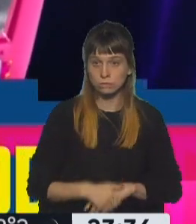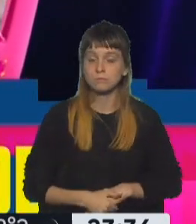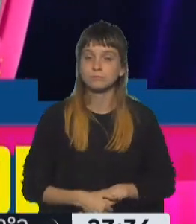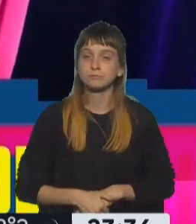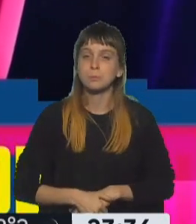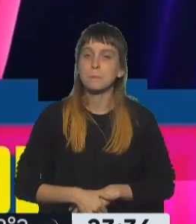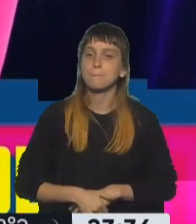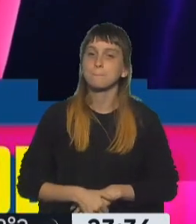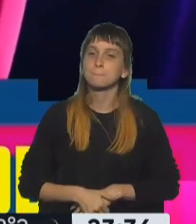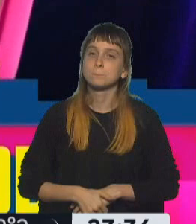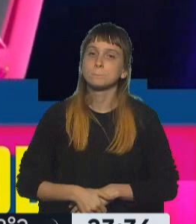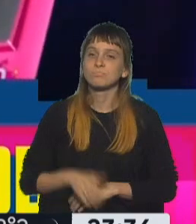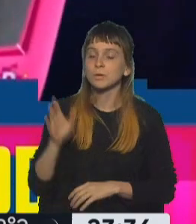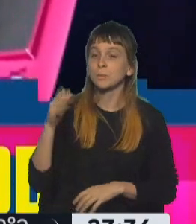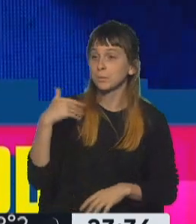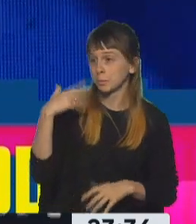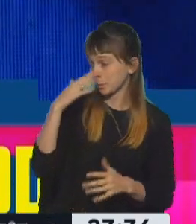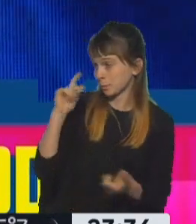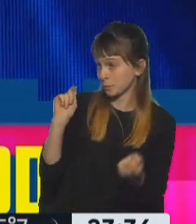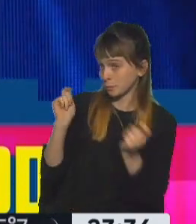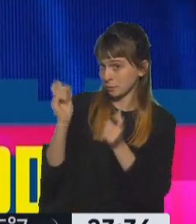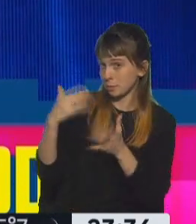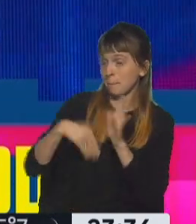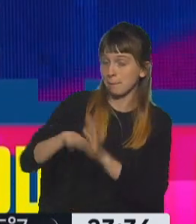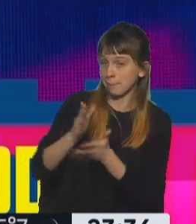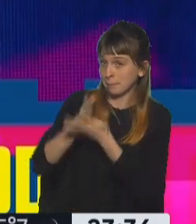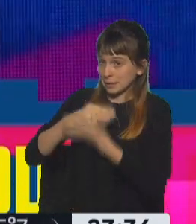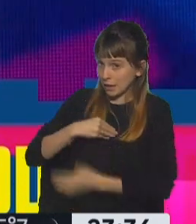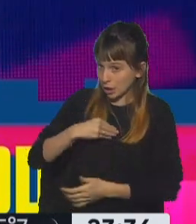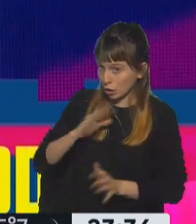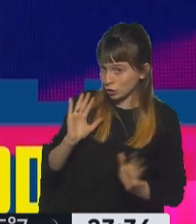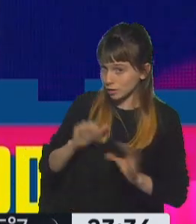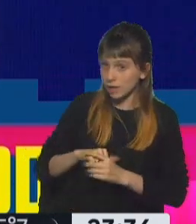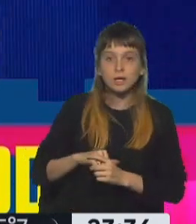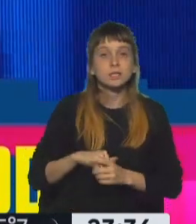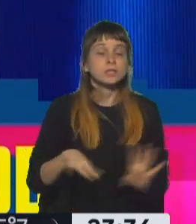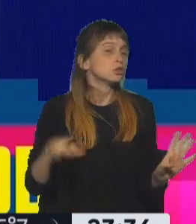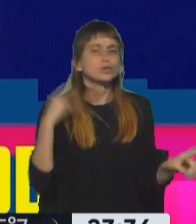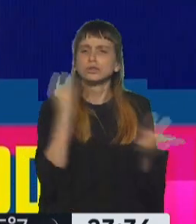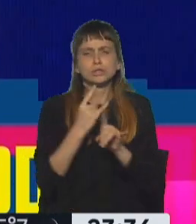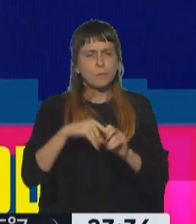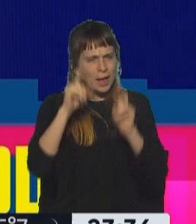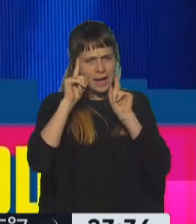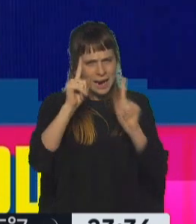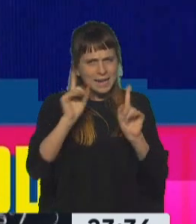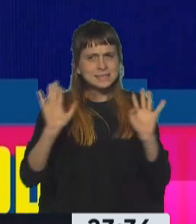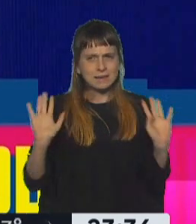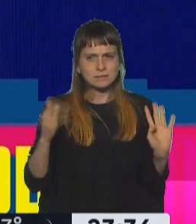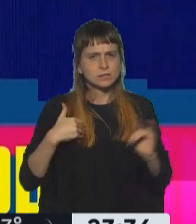religiosa? Yo siempre fui creyente. Pero, sí, claro,